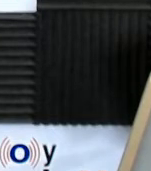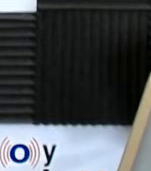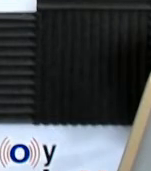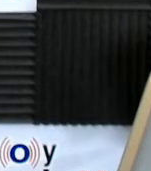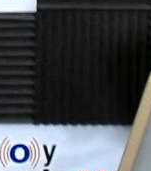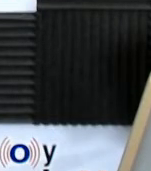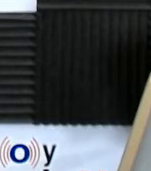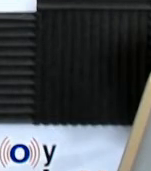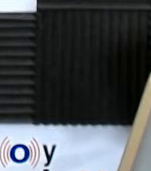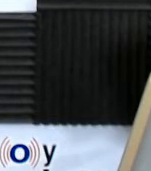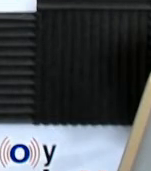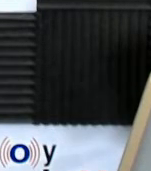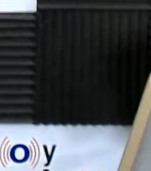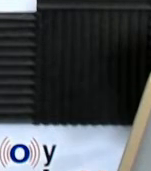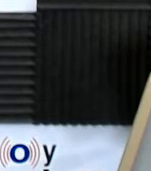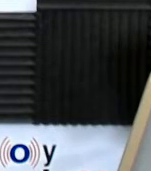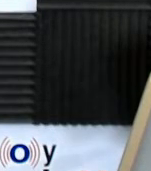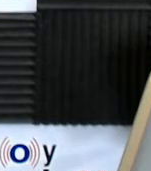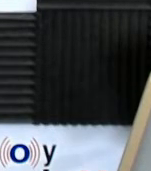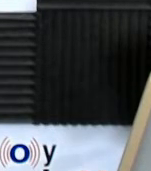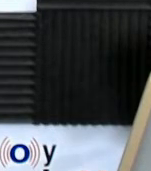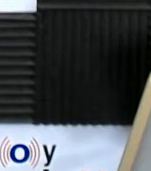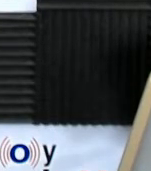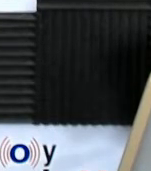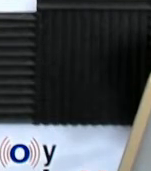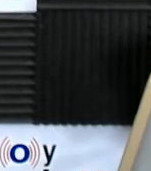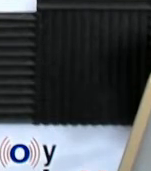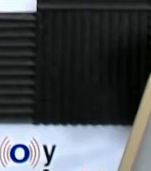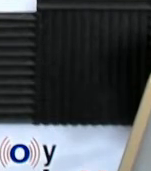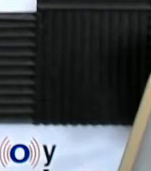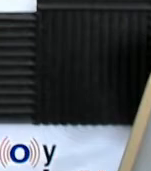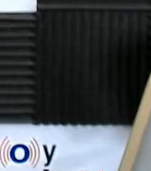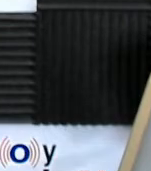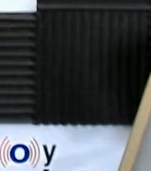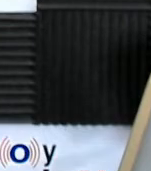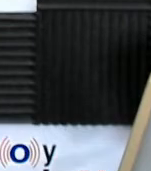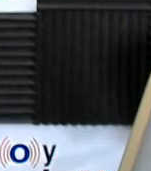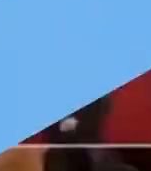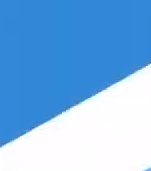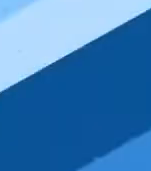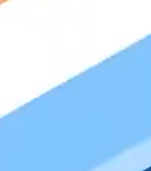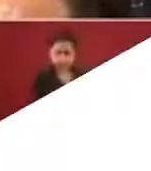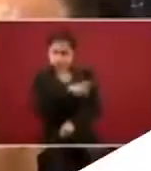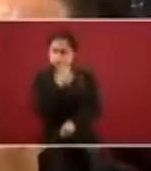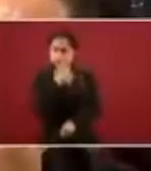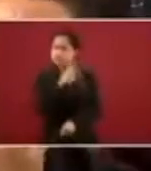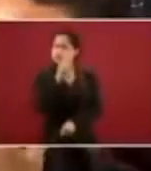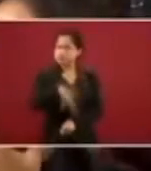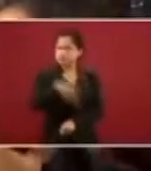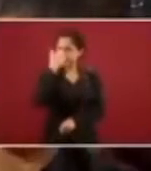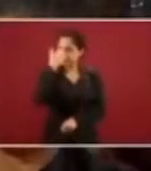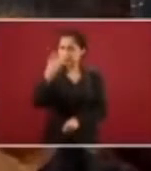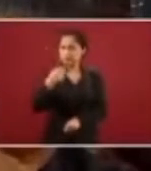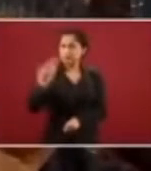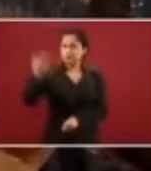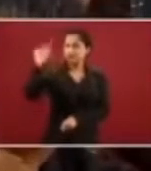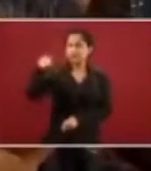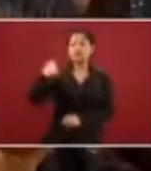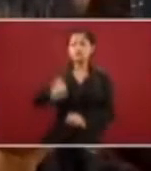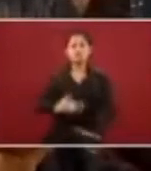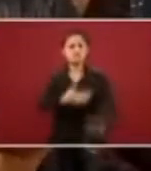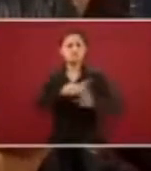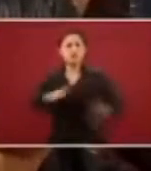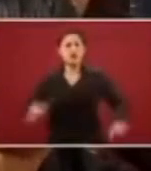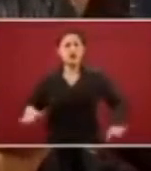que él es un transformador y que su gobierno atiende las causas profundas de la violencia en México. ¿Qué concretamente se está haciendo? ¿Por qué